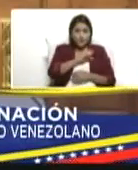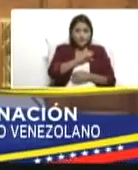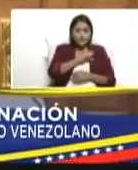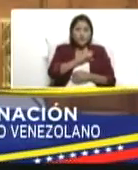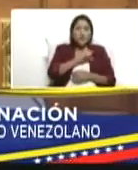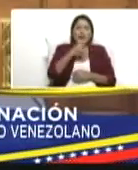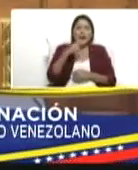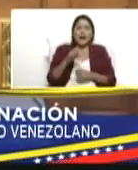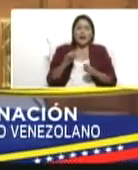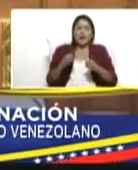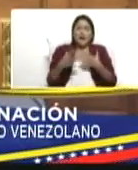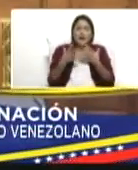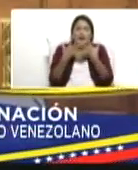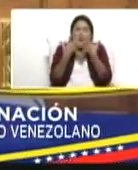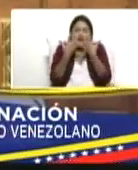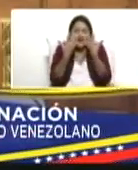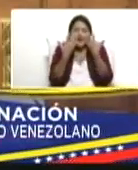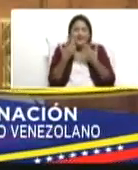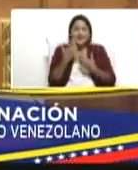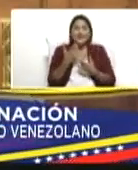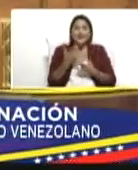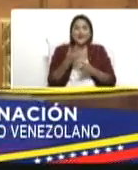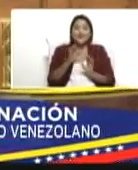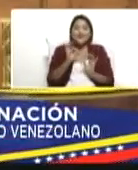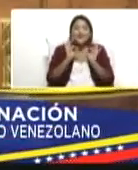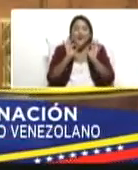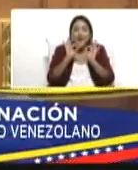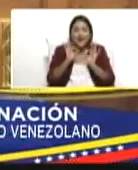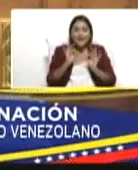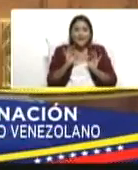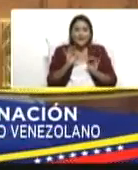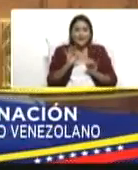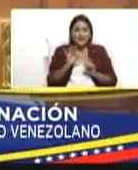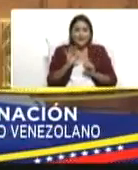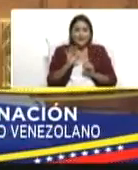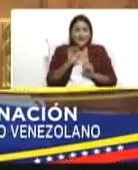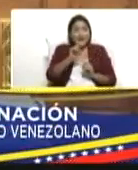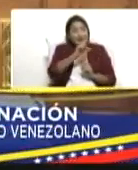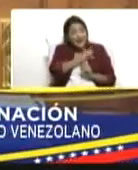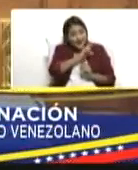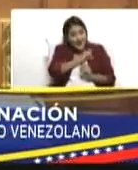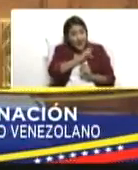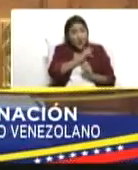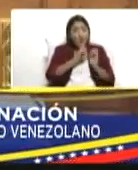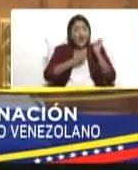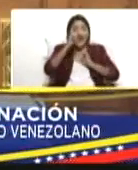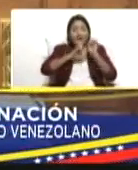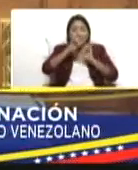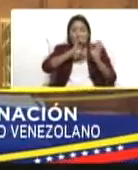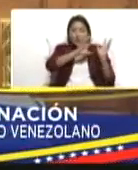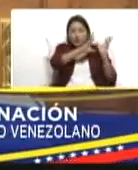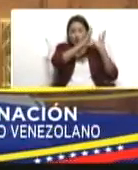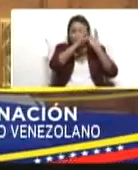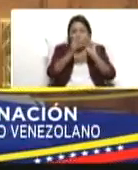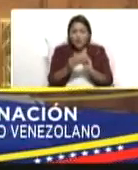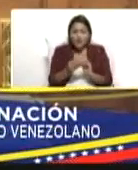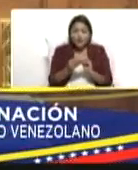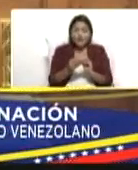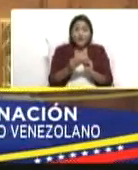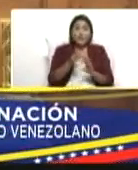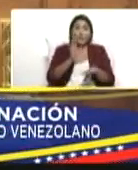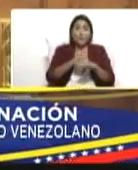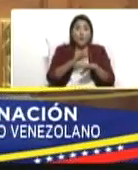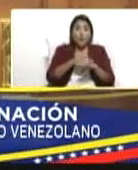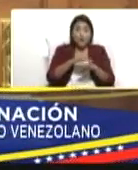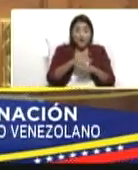energía espal es el mes de los balances de las proyecciones el tiempo donde la memoria